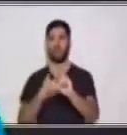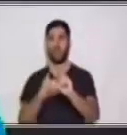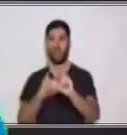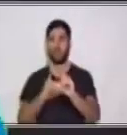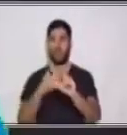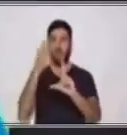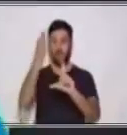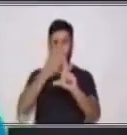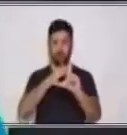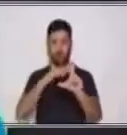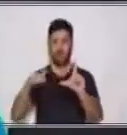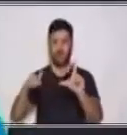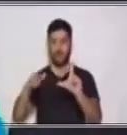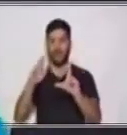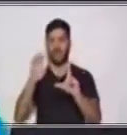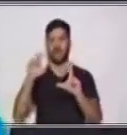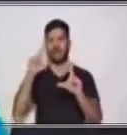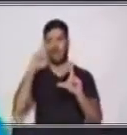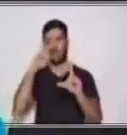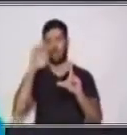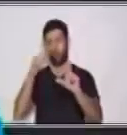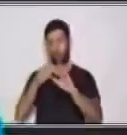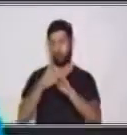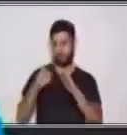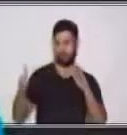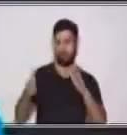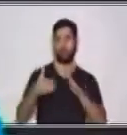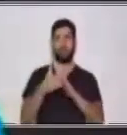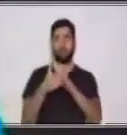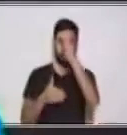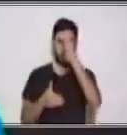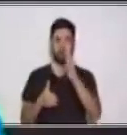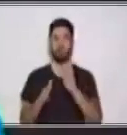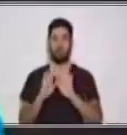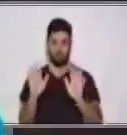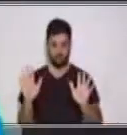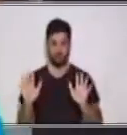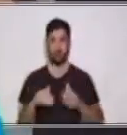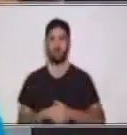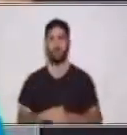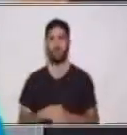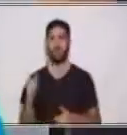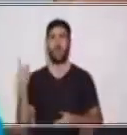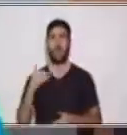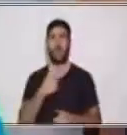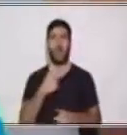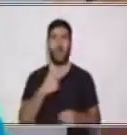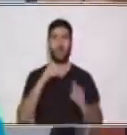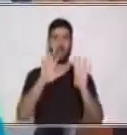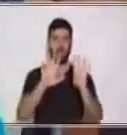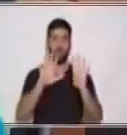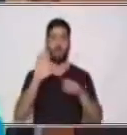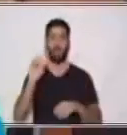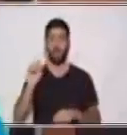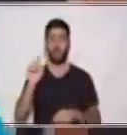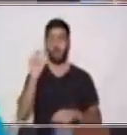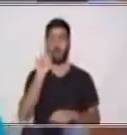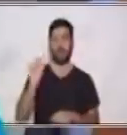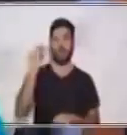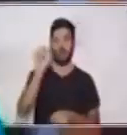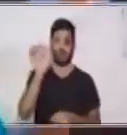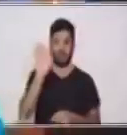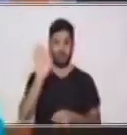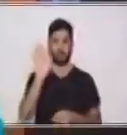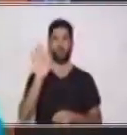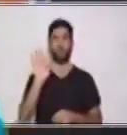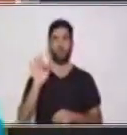ángulo recto. ¿Qué significa? Que tiene 90 grados. Entonces solo nos